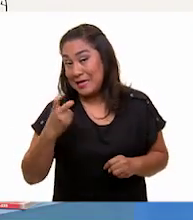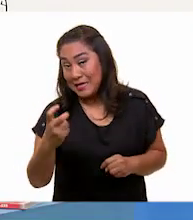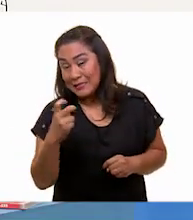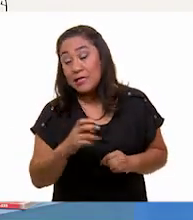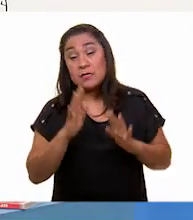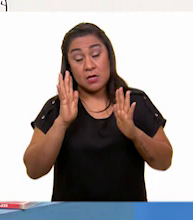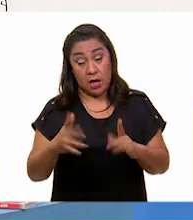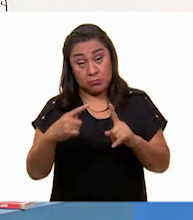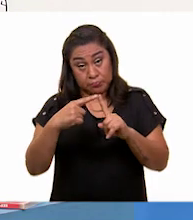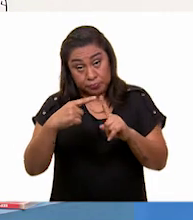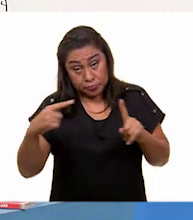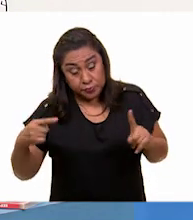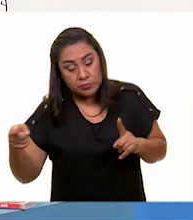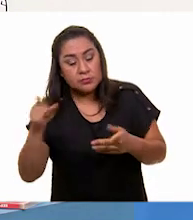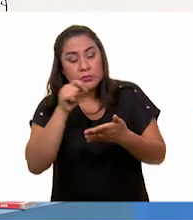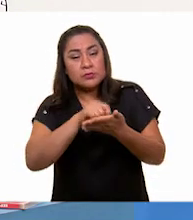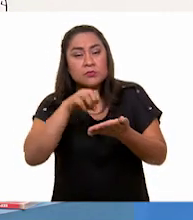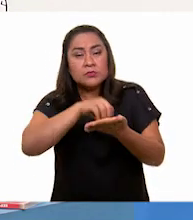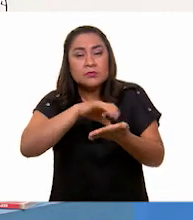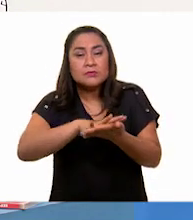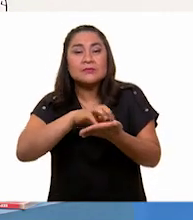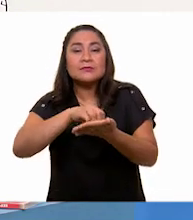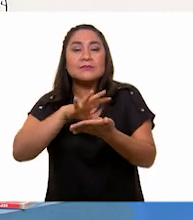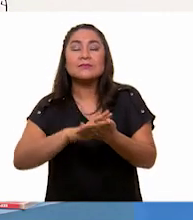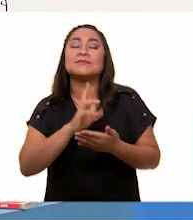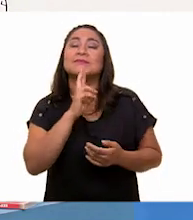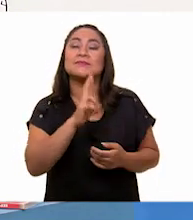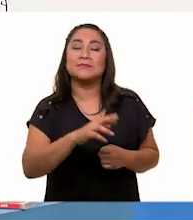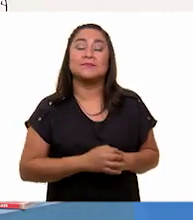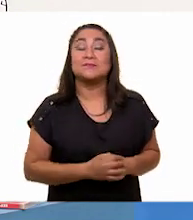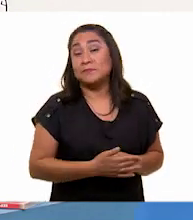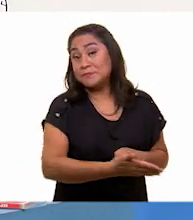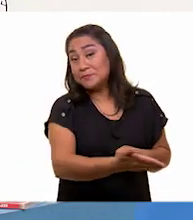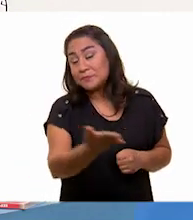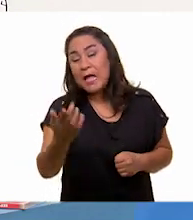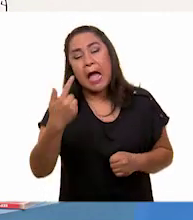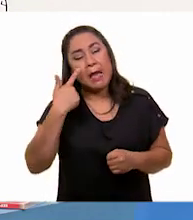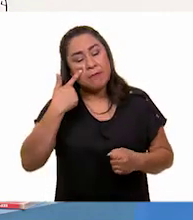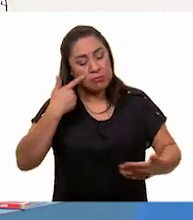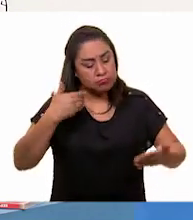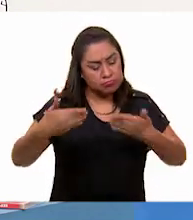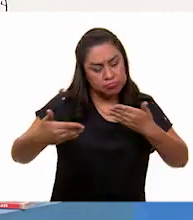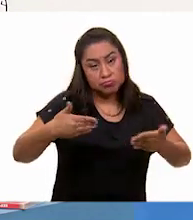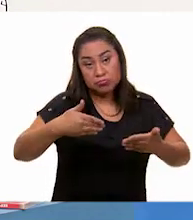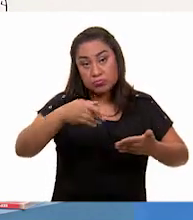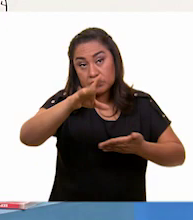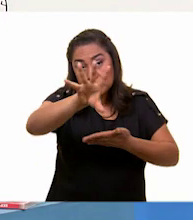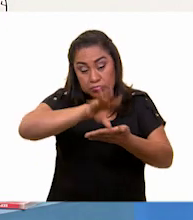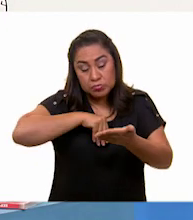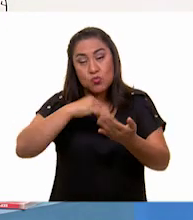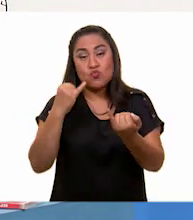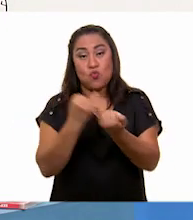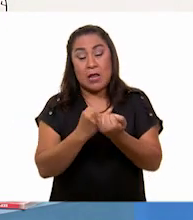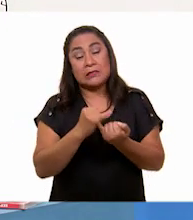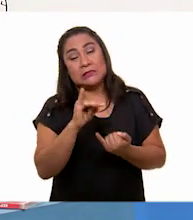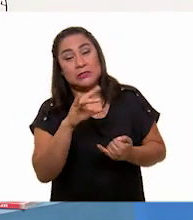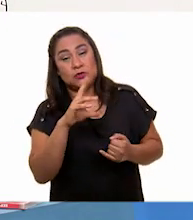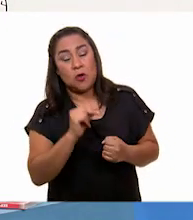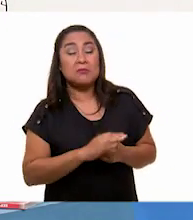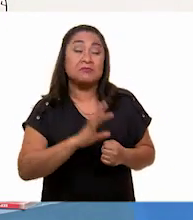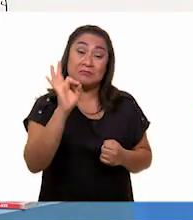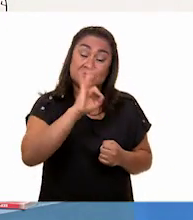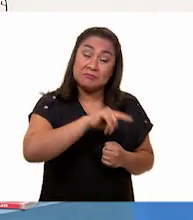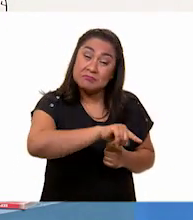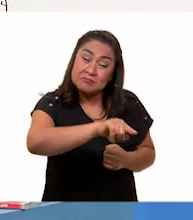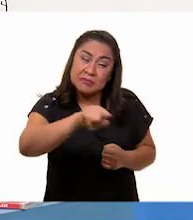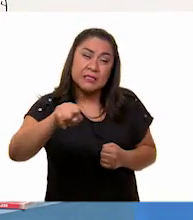la división obtuviste los resultados exactos. Estudiantes, comparen lo que obtuvieron ustedes allá en casa. Quizá algunos de